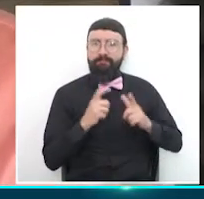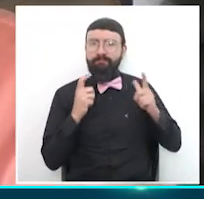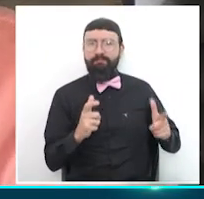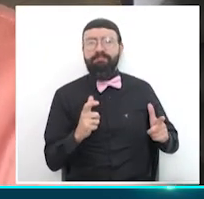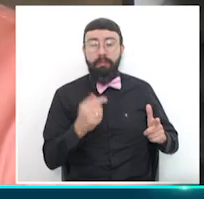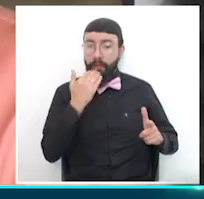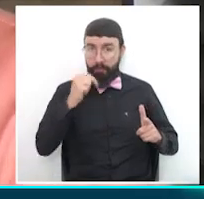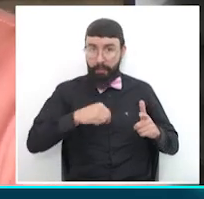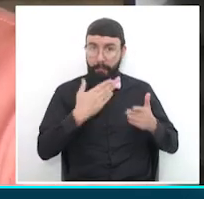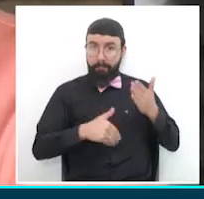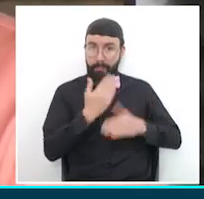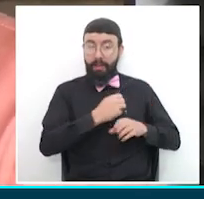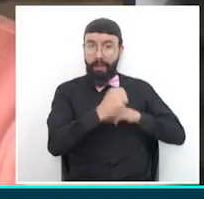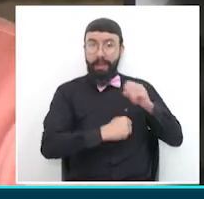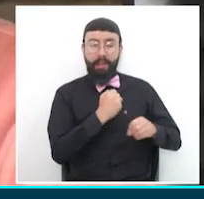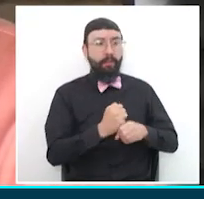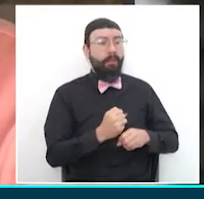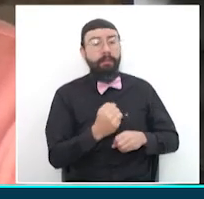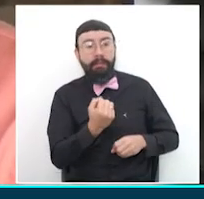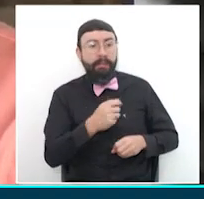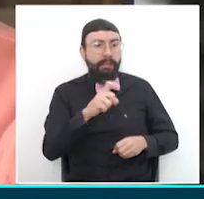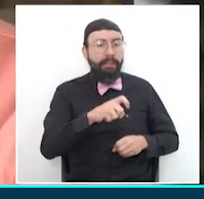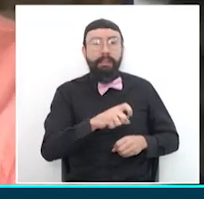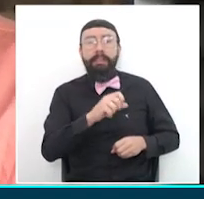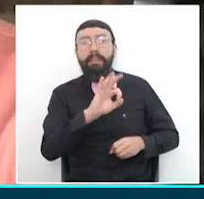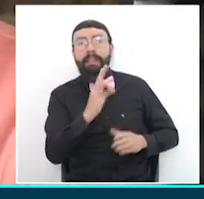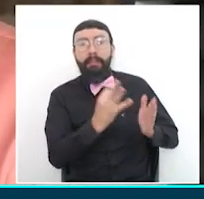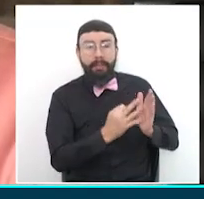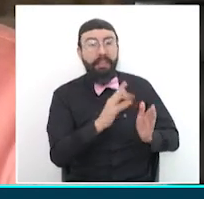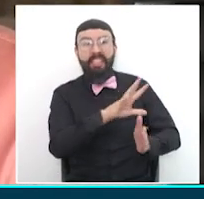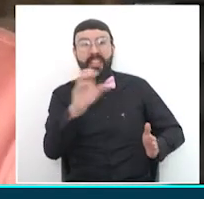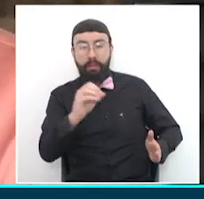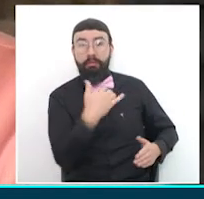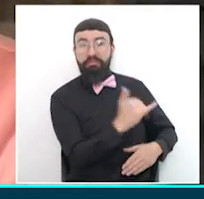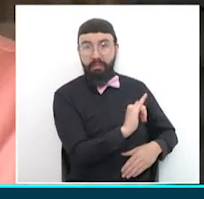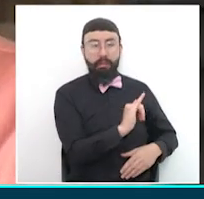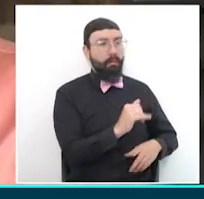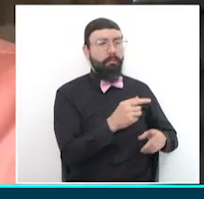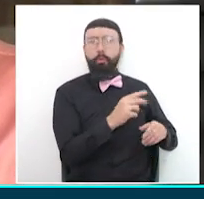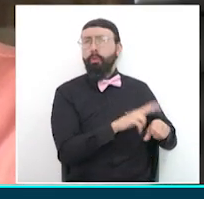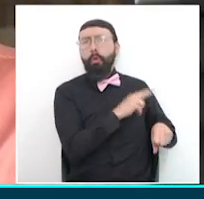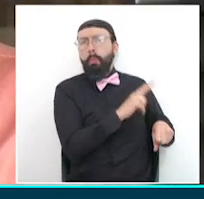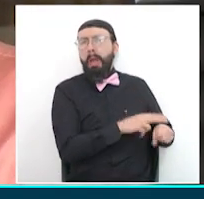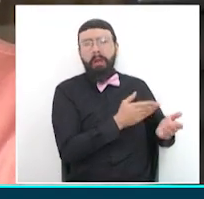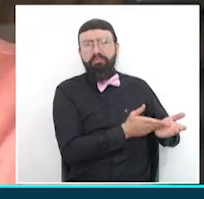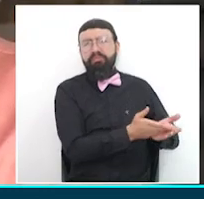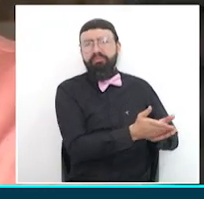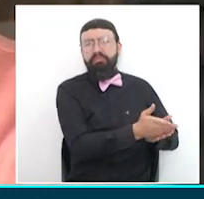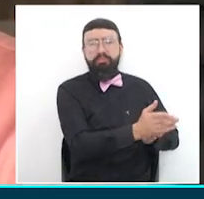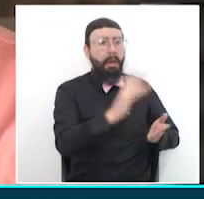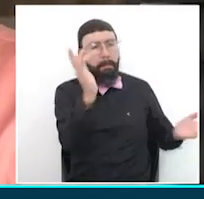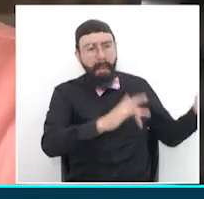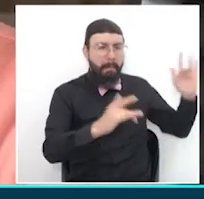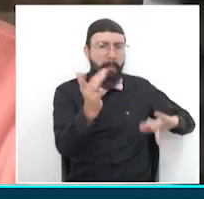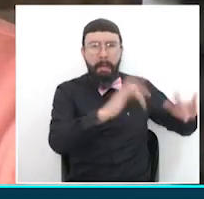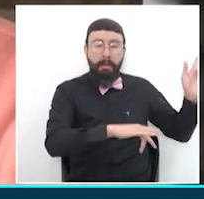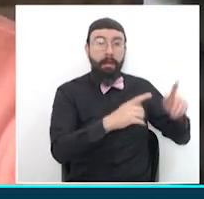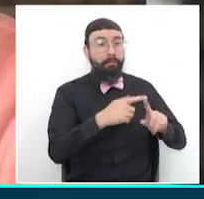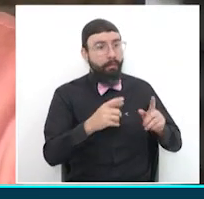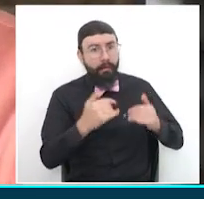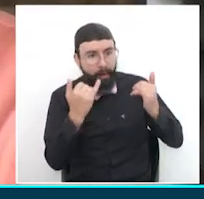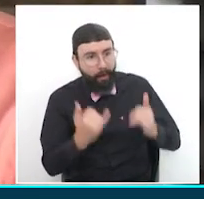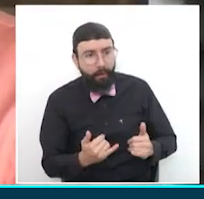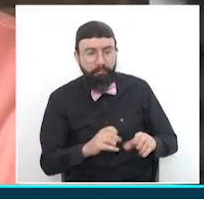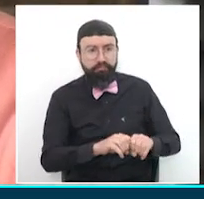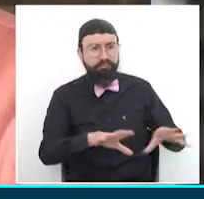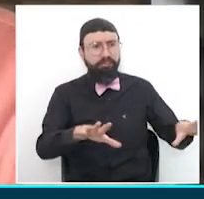de este año eran 3.500 equipos de cómputo en la normalidad que veníamos trabajando desde el punto de vista académico. Ahora con la